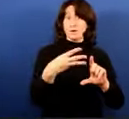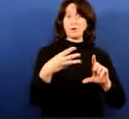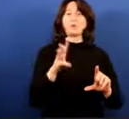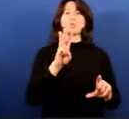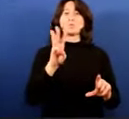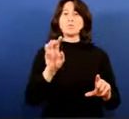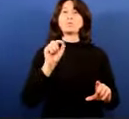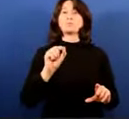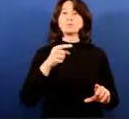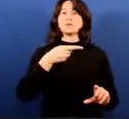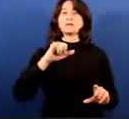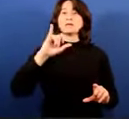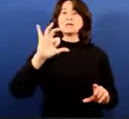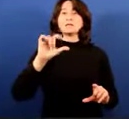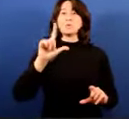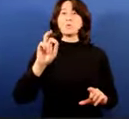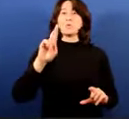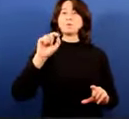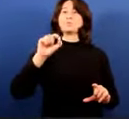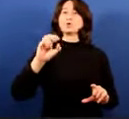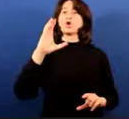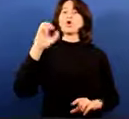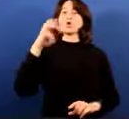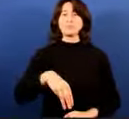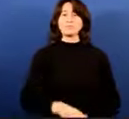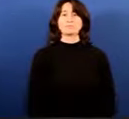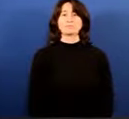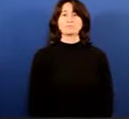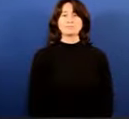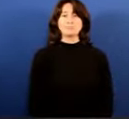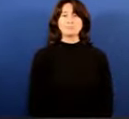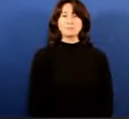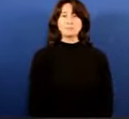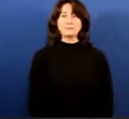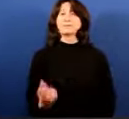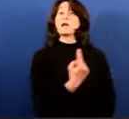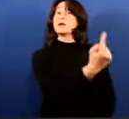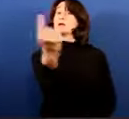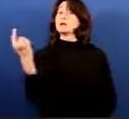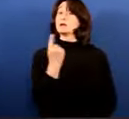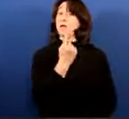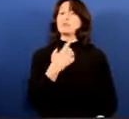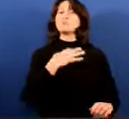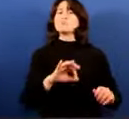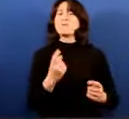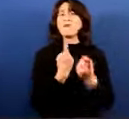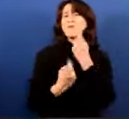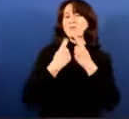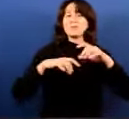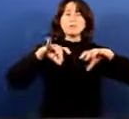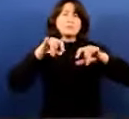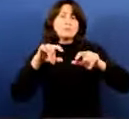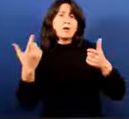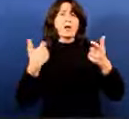ahora, una tarea muy sencilla. La Diputación Foral de Vizcaya, en colaboración con la Cámara de Comercio de Bilbao, ha desarrollado una plataforma